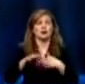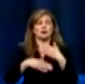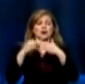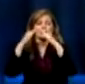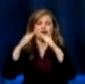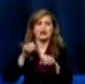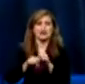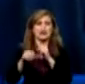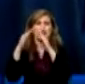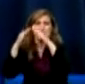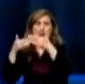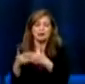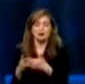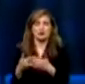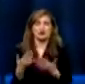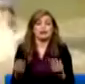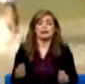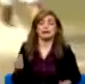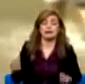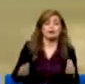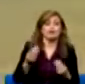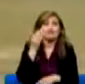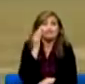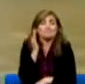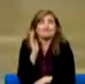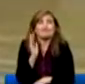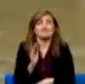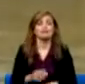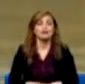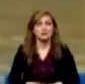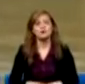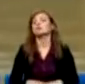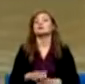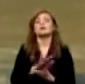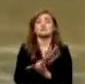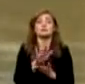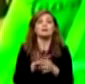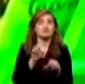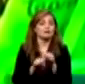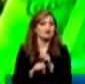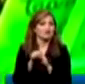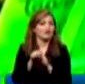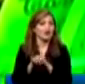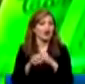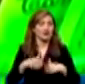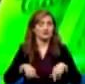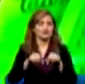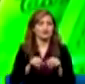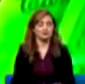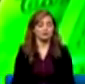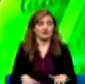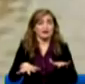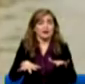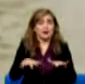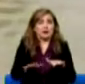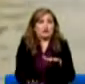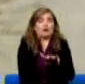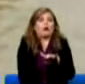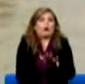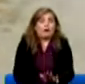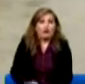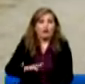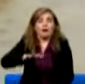casas, tantos vecinos, no sabemos qué hacer. Una escuela del sector también se vio afectada. Las aulas quedaron así, los